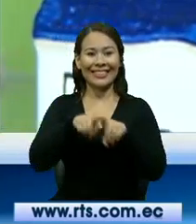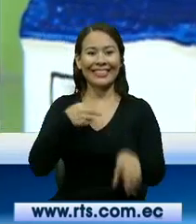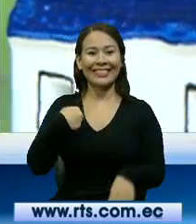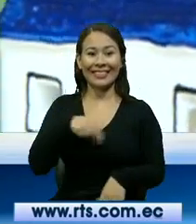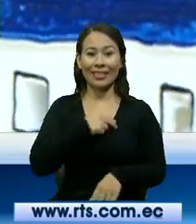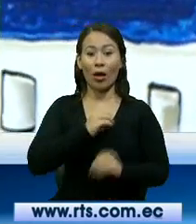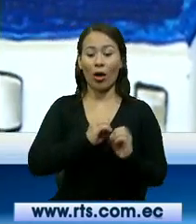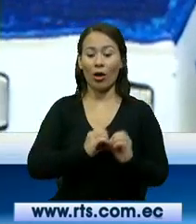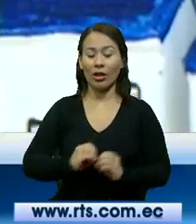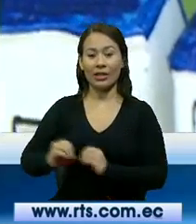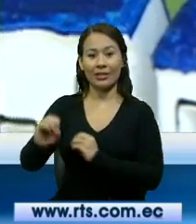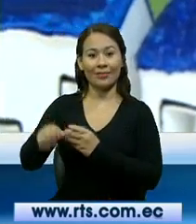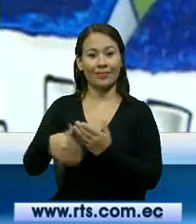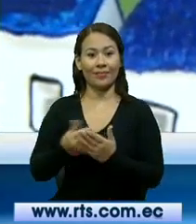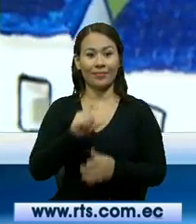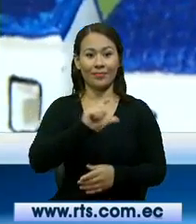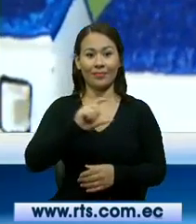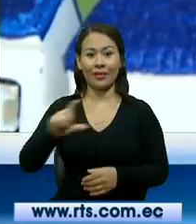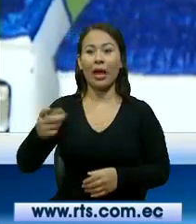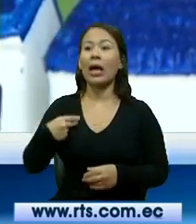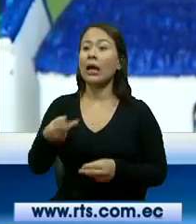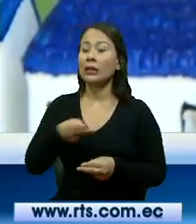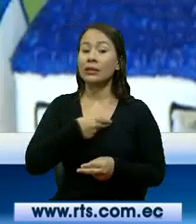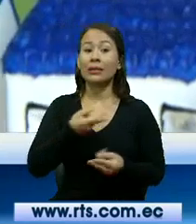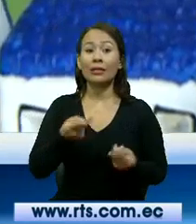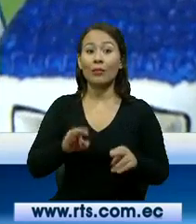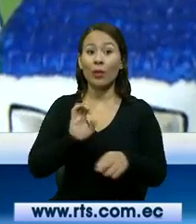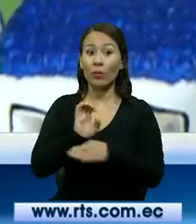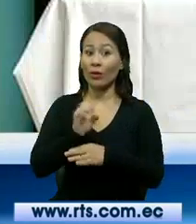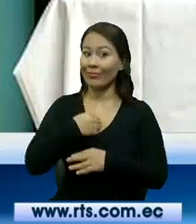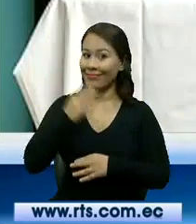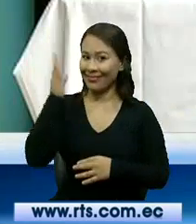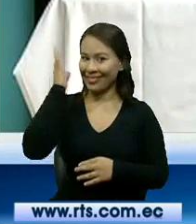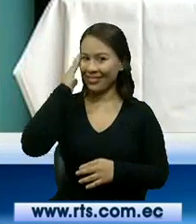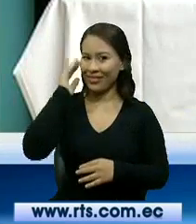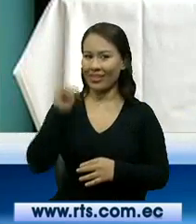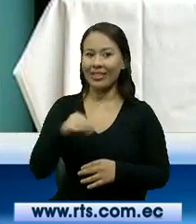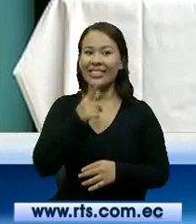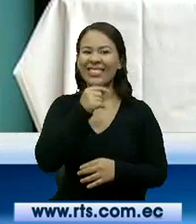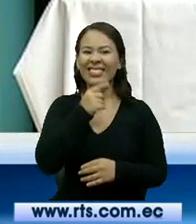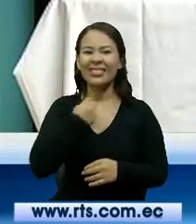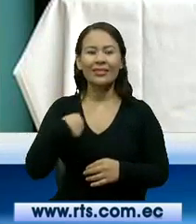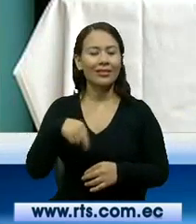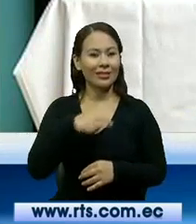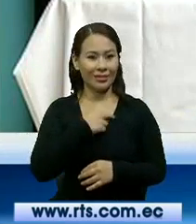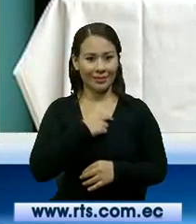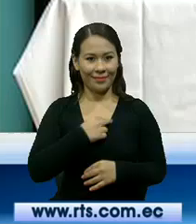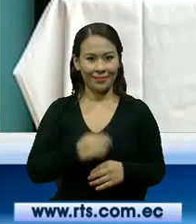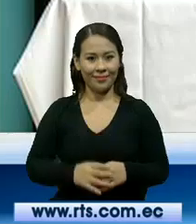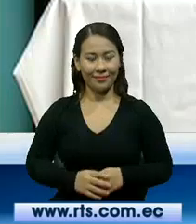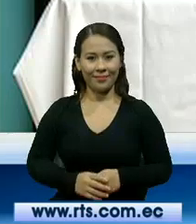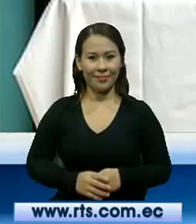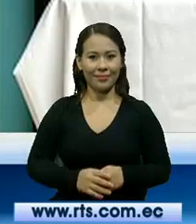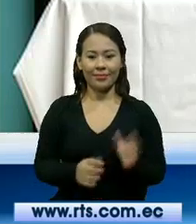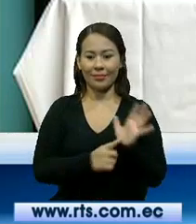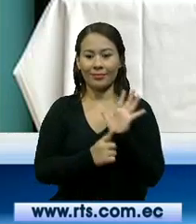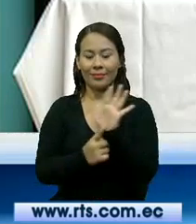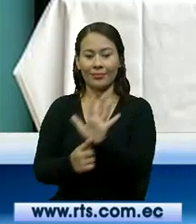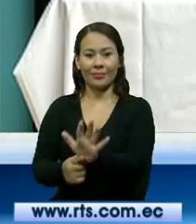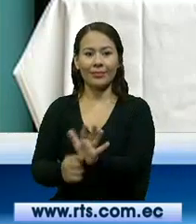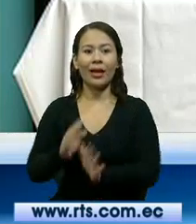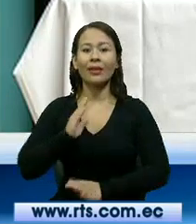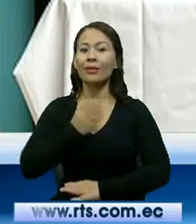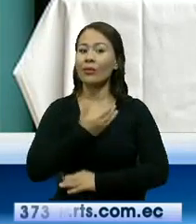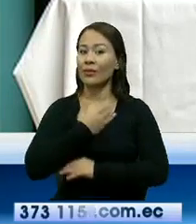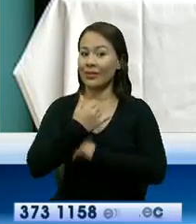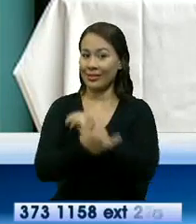organización y por lo tanto a nuestro Ecuador donde Nosotros hemos ido hemos ido representando a nuestro